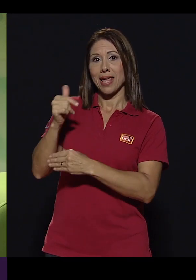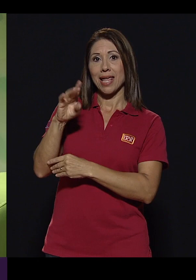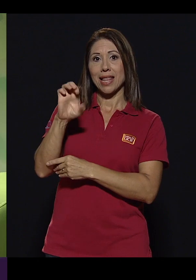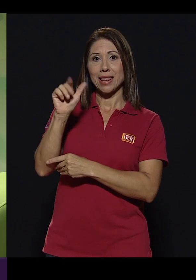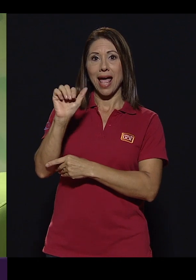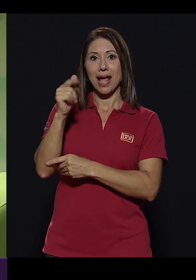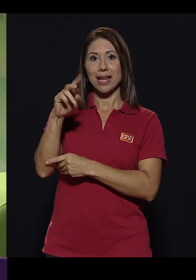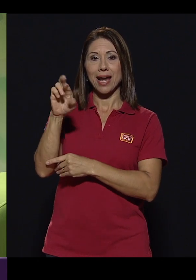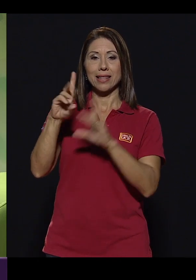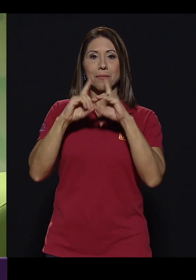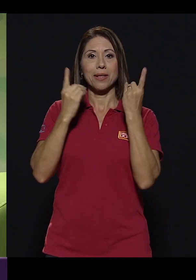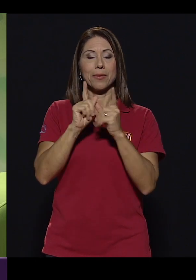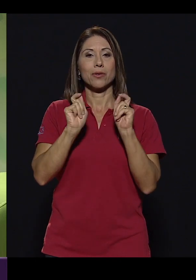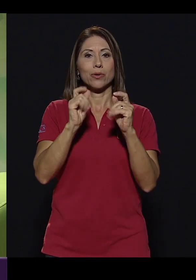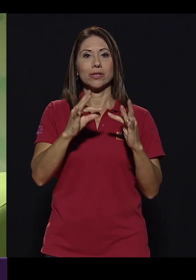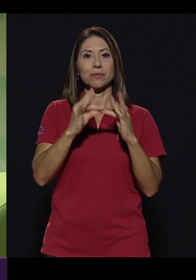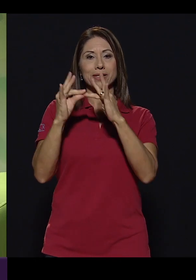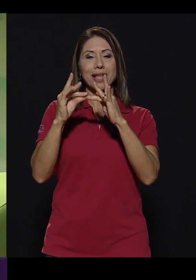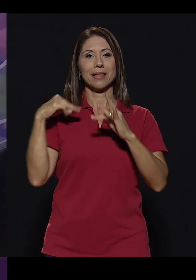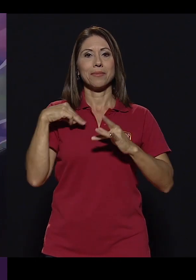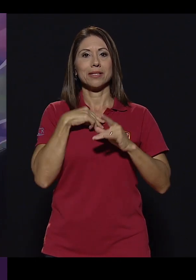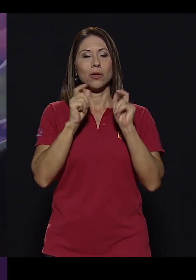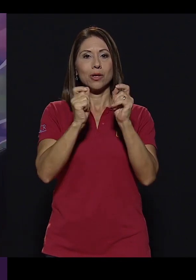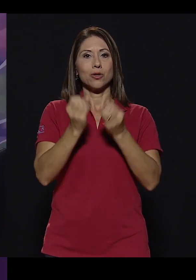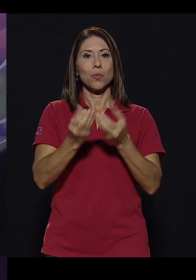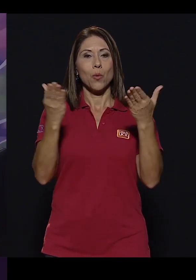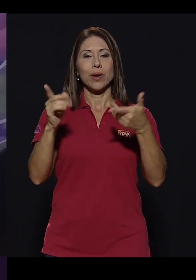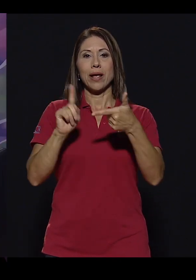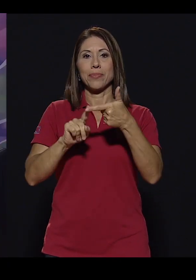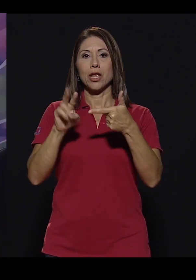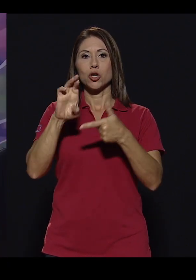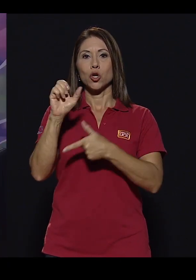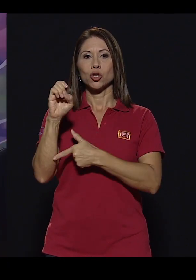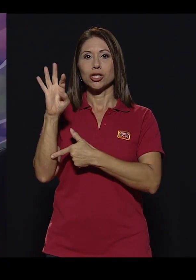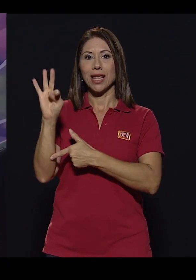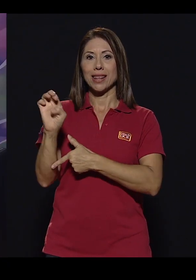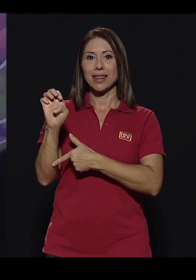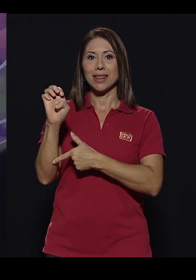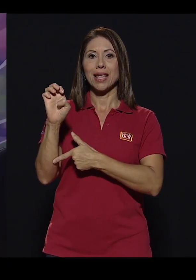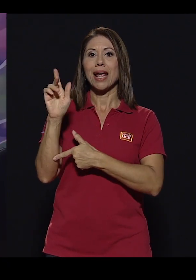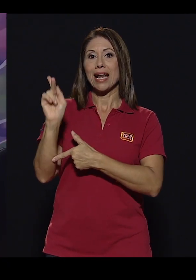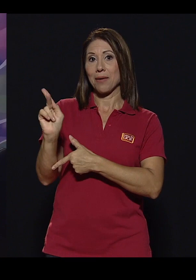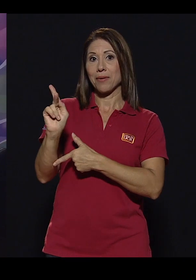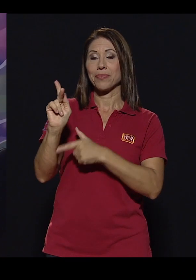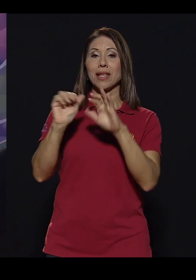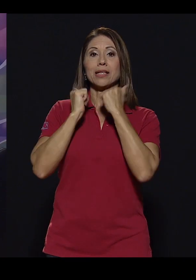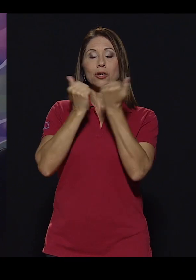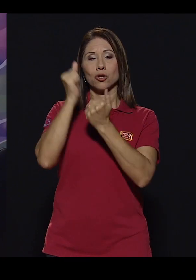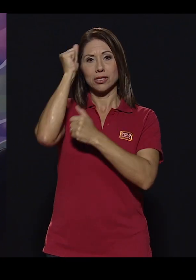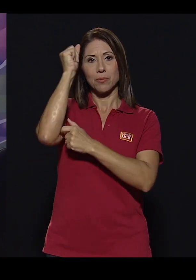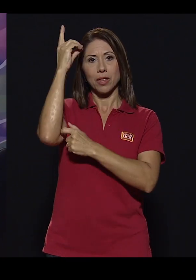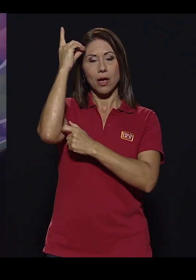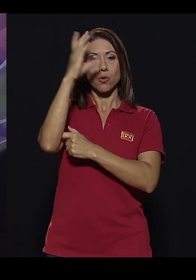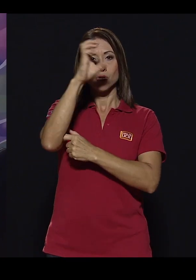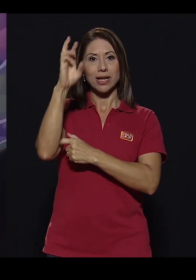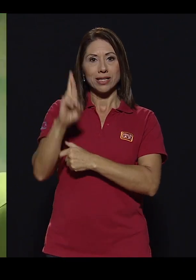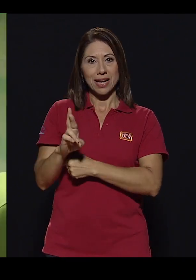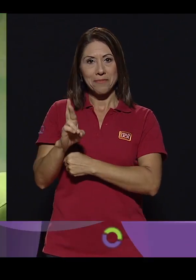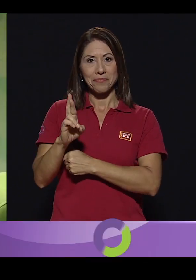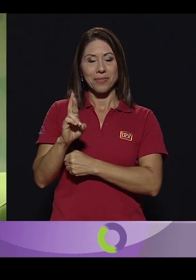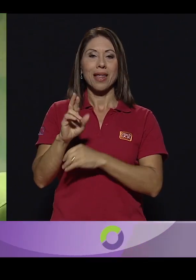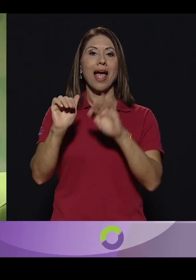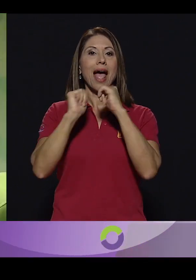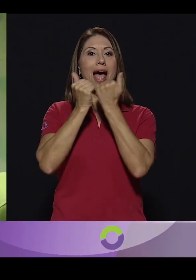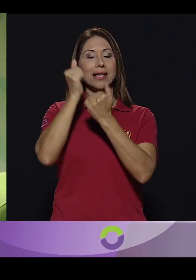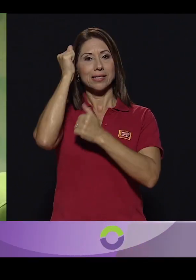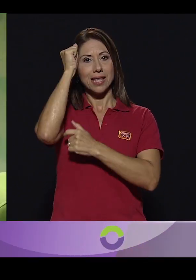departamento de educación especial del ministerio de educación pública y rousset kleiman de la asociación de síndrome de don de costa rica a zidane y estamos conversando